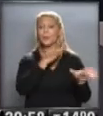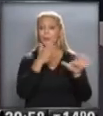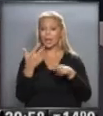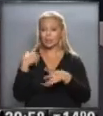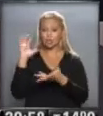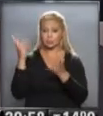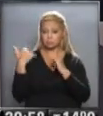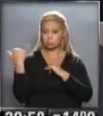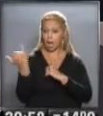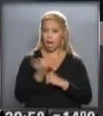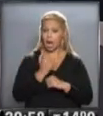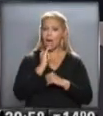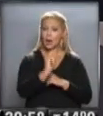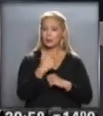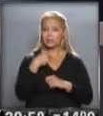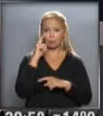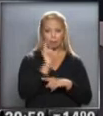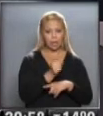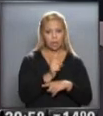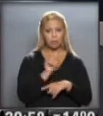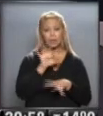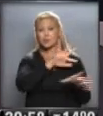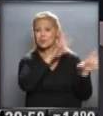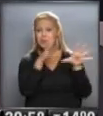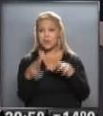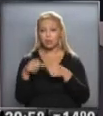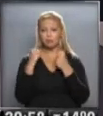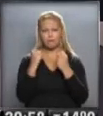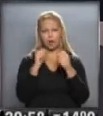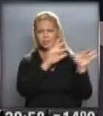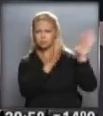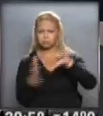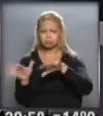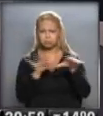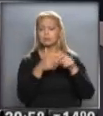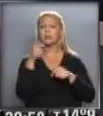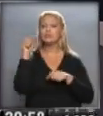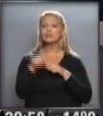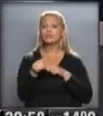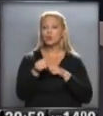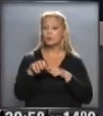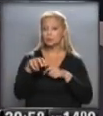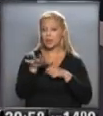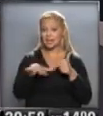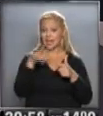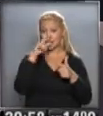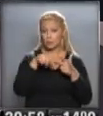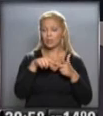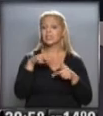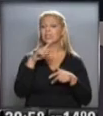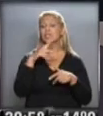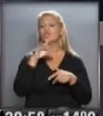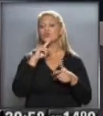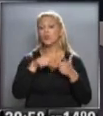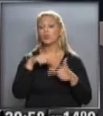Servicio Meteorológico Nacional ha emitido un aviso de alerta, porque el viento será bastante fuerte. También en el sur de Buenos Aires, en el Río de la Plata Exterior, en Chubut,